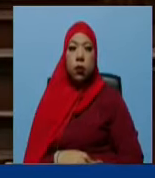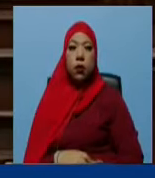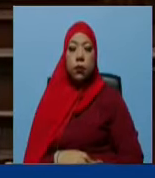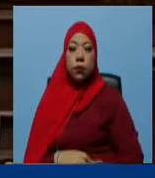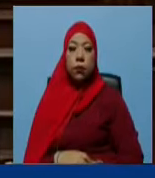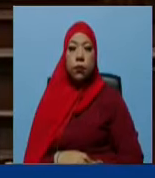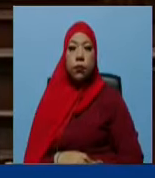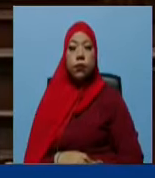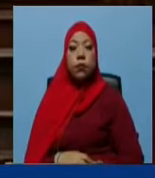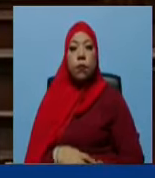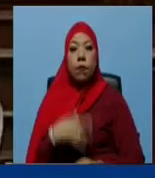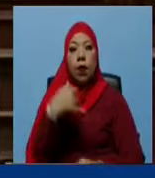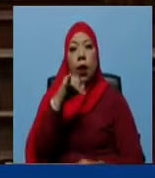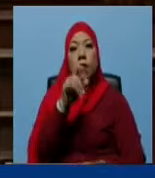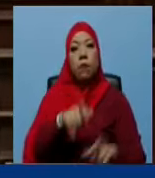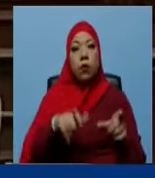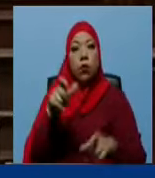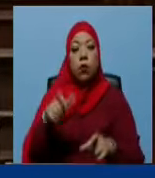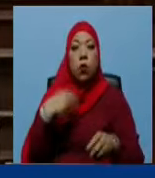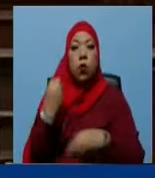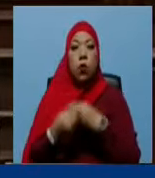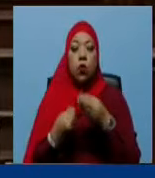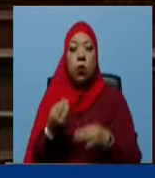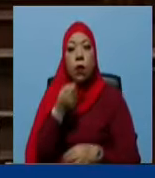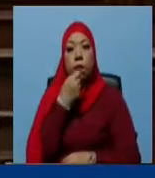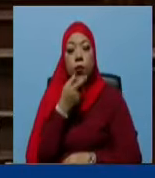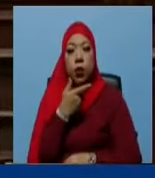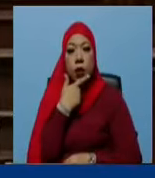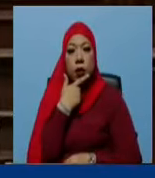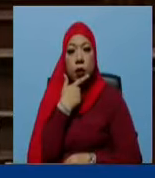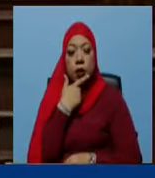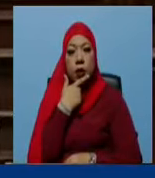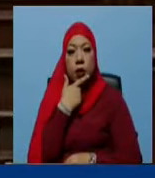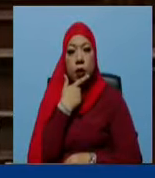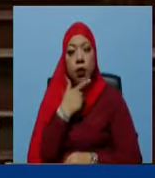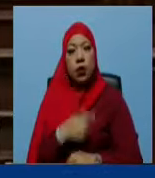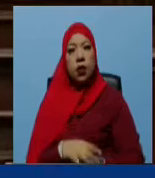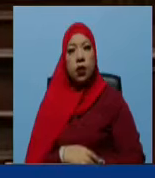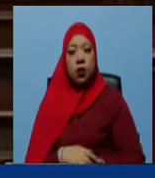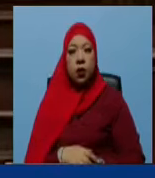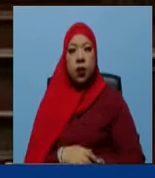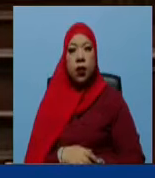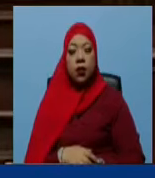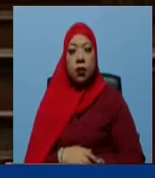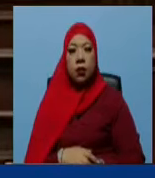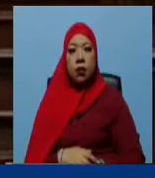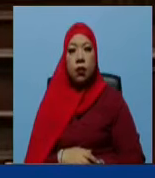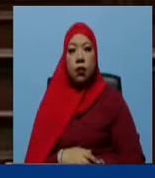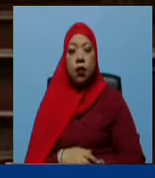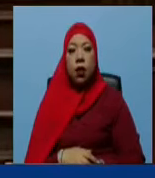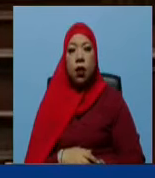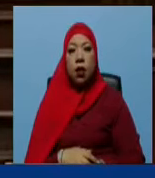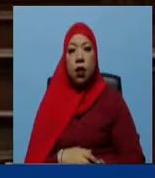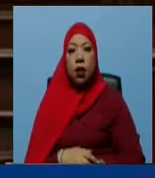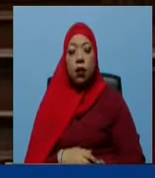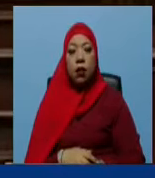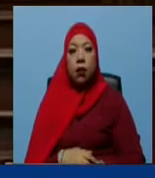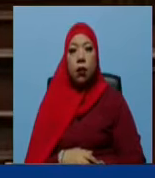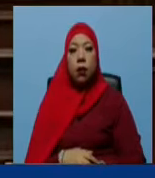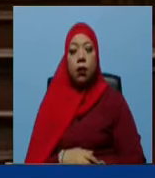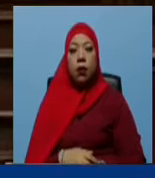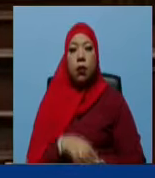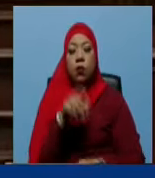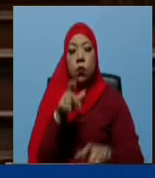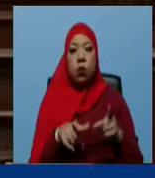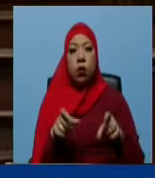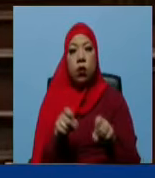¿Verdad? Hay gente que hace cosas bonitas. El buen samaritano. Hay